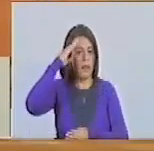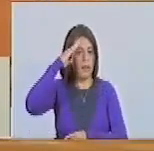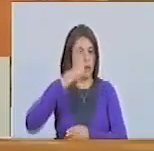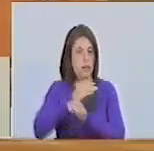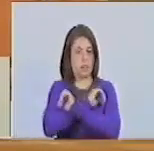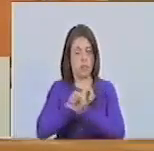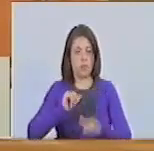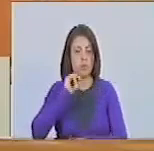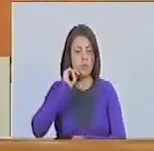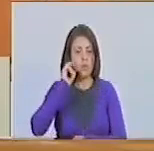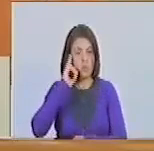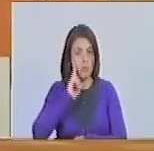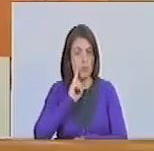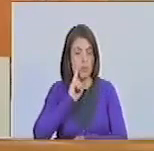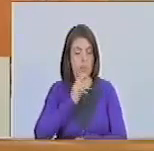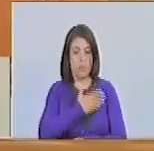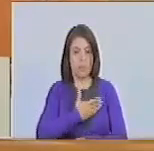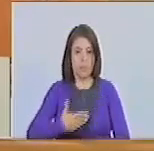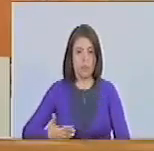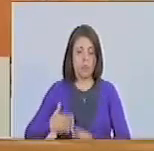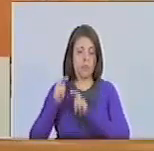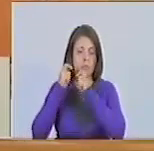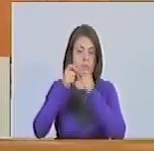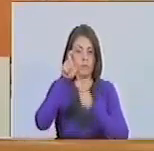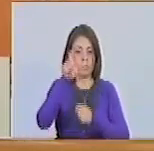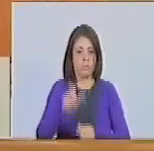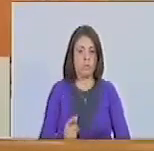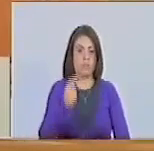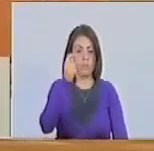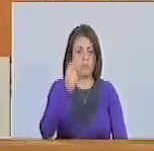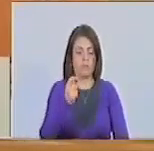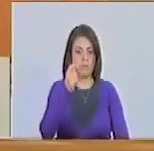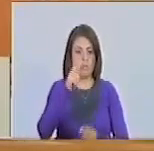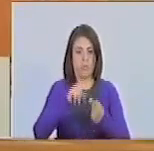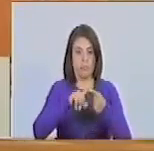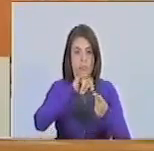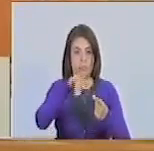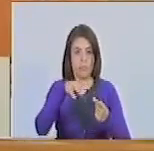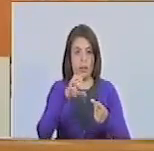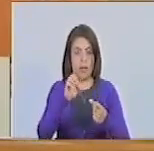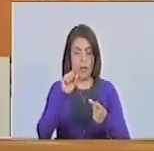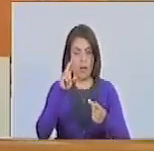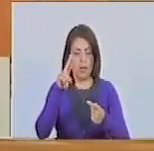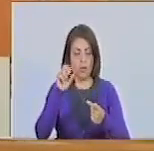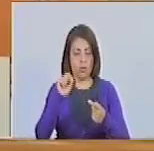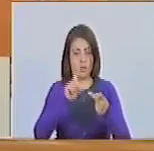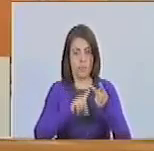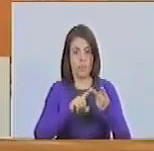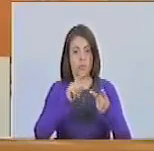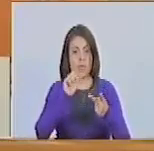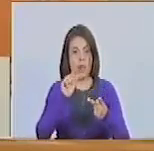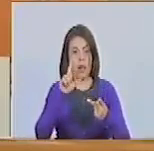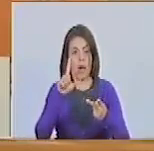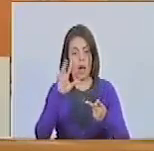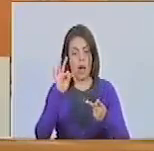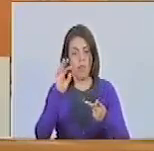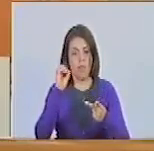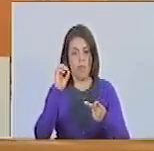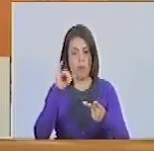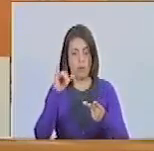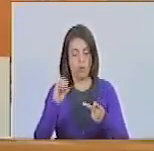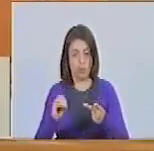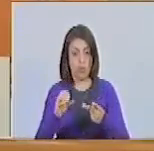Ejército Bolivariano. El presidente otorgó el derecho de palabra a los diputados Jesús Suárez Chourio y Alfonso Campos Jesús